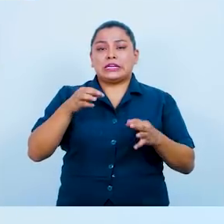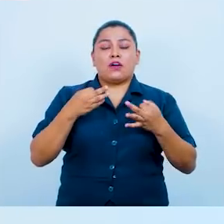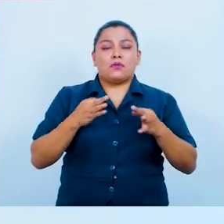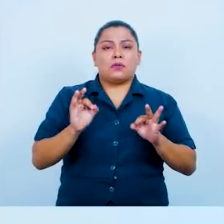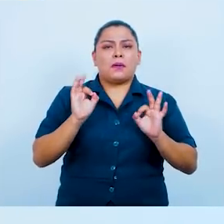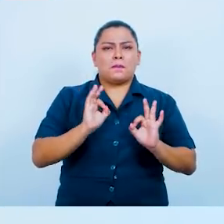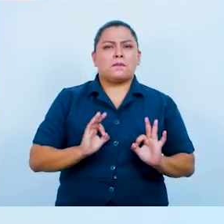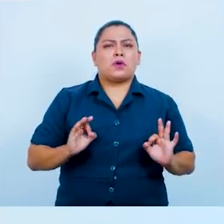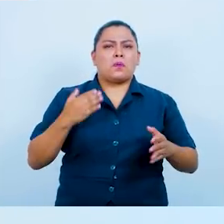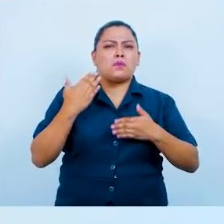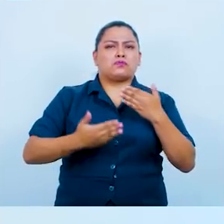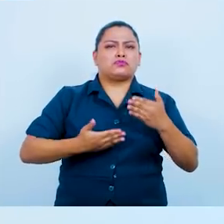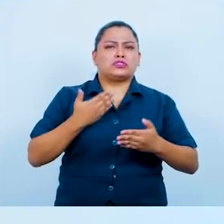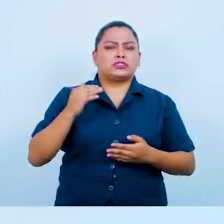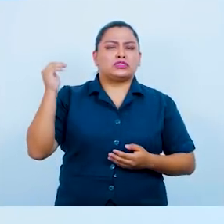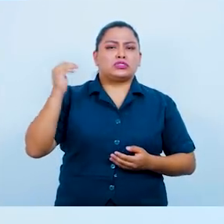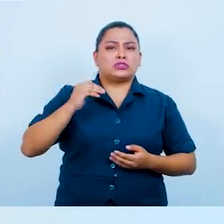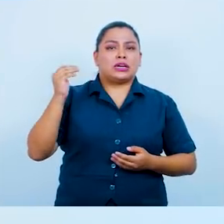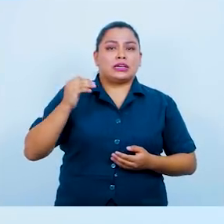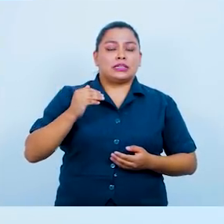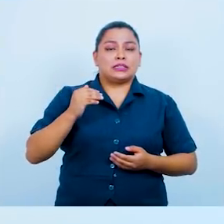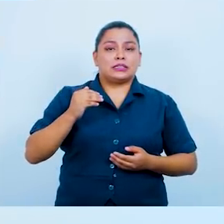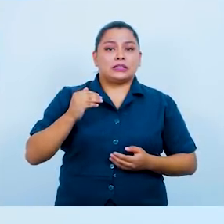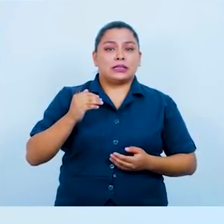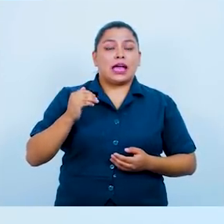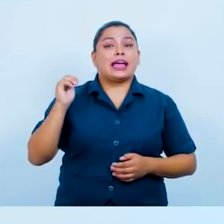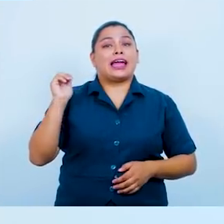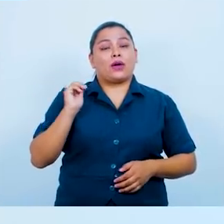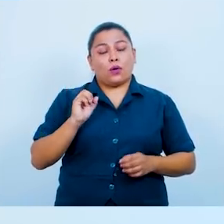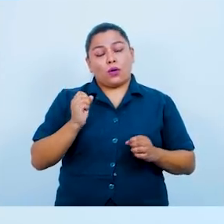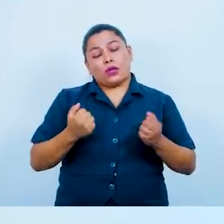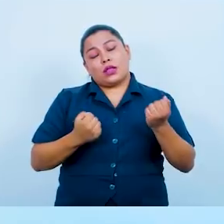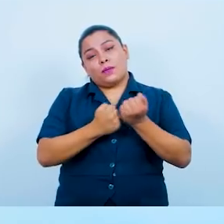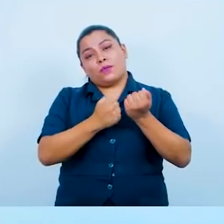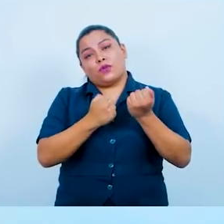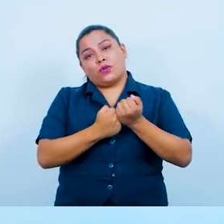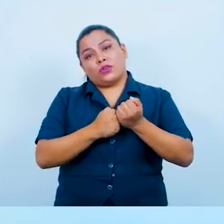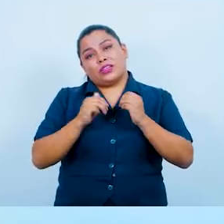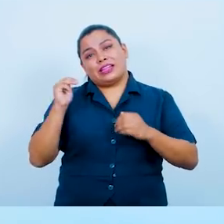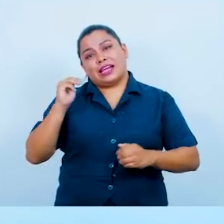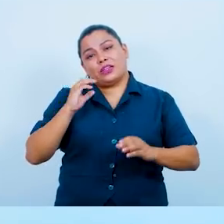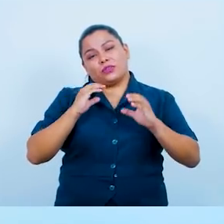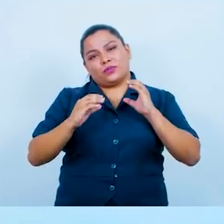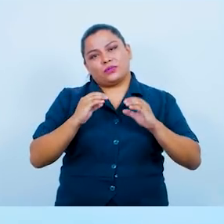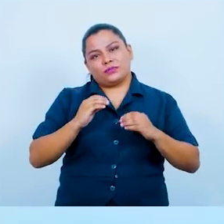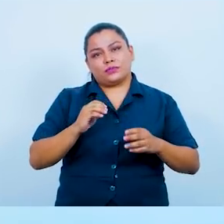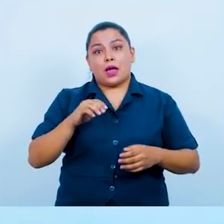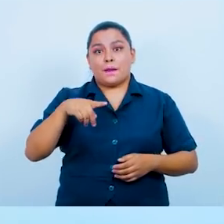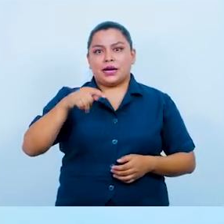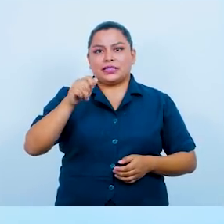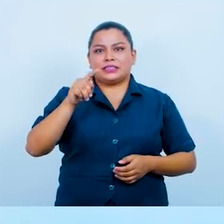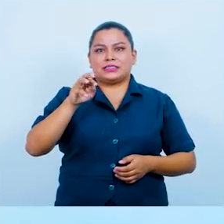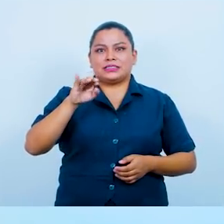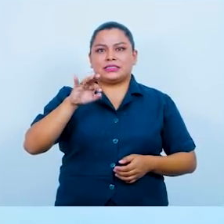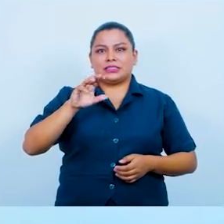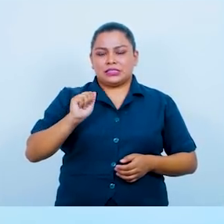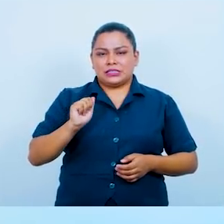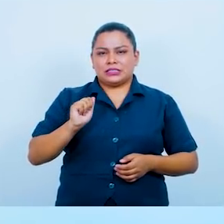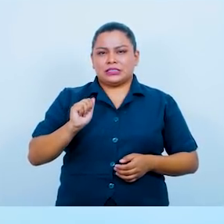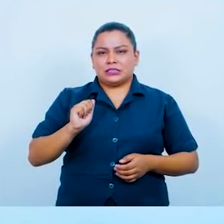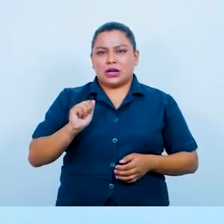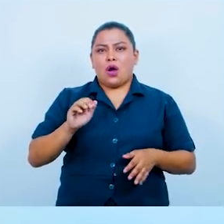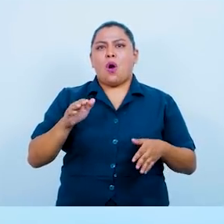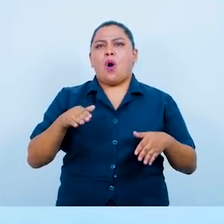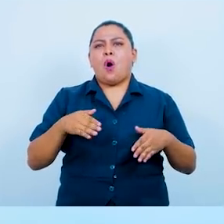tener mejores procesos educativos desde la educomunicación. Patricia Rodríguez,